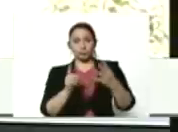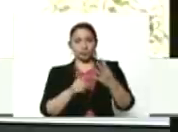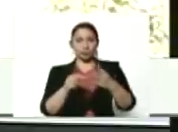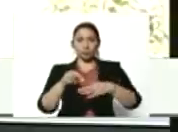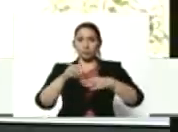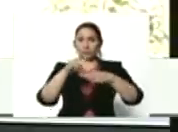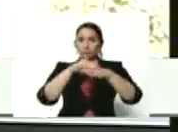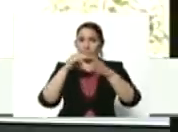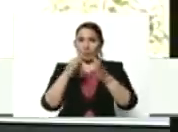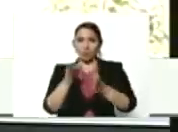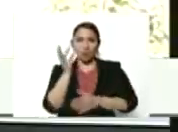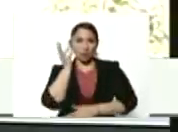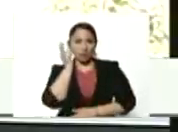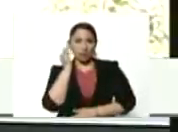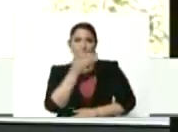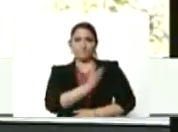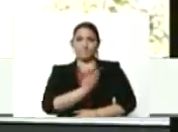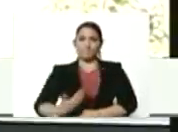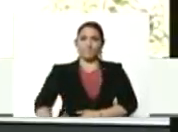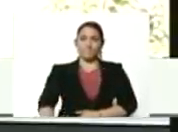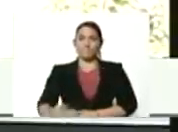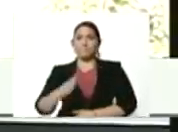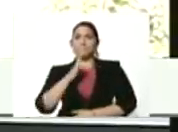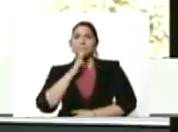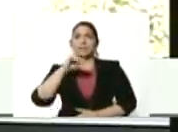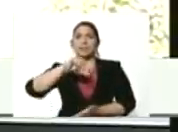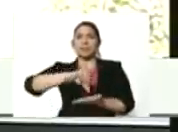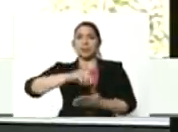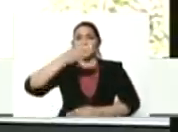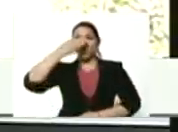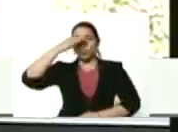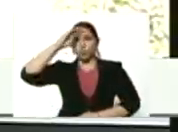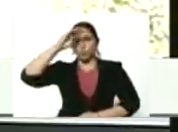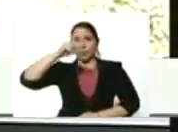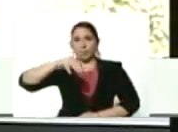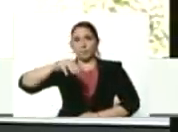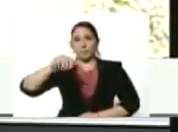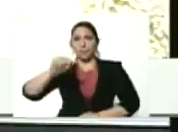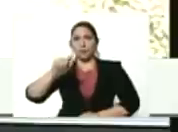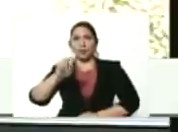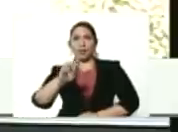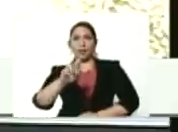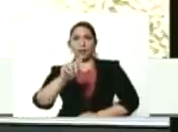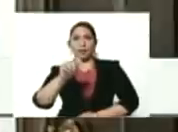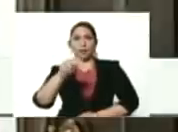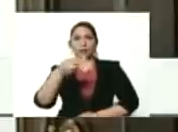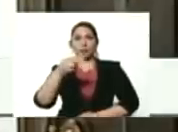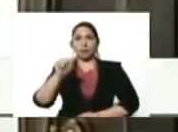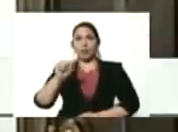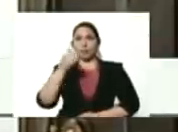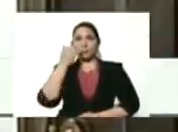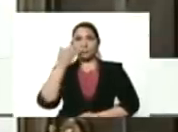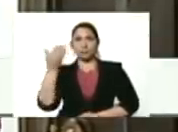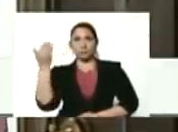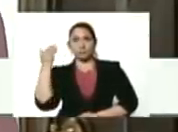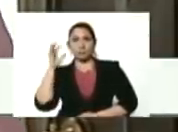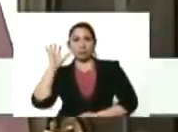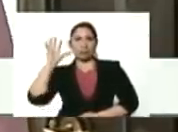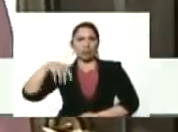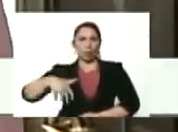ministra presidenta del Banco Central de Cuba, Marta Wilson González, en Aguará,